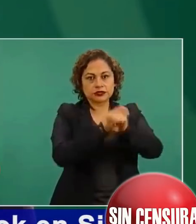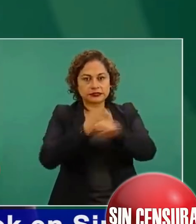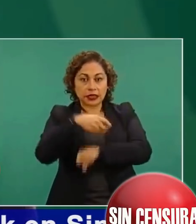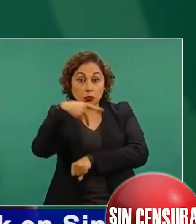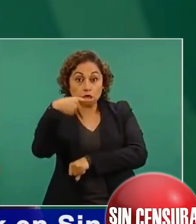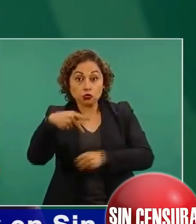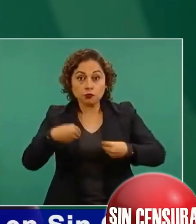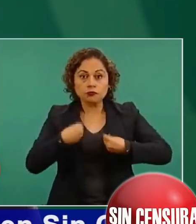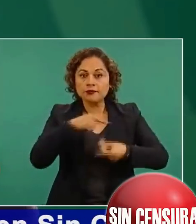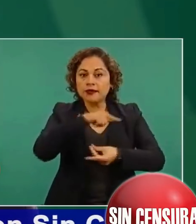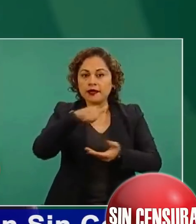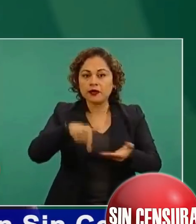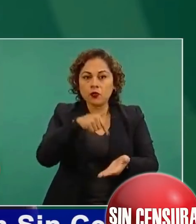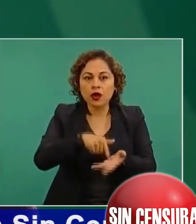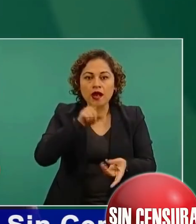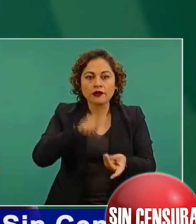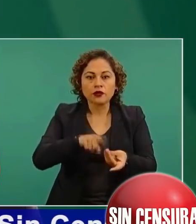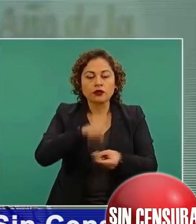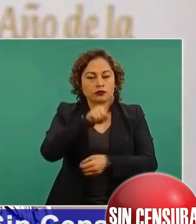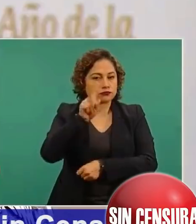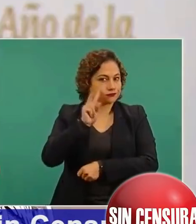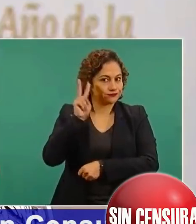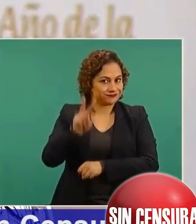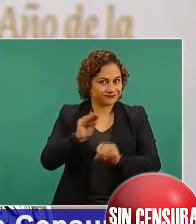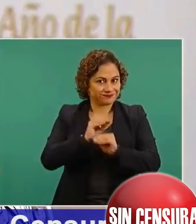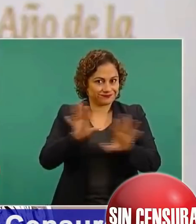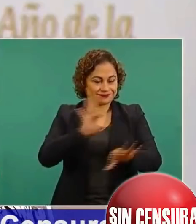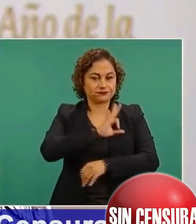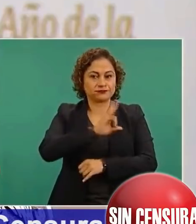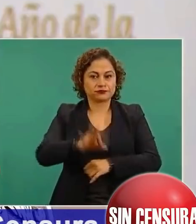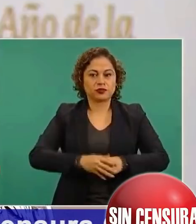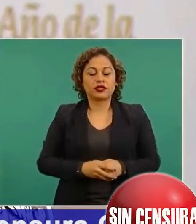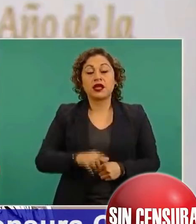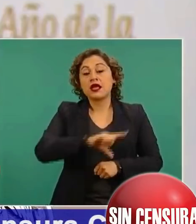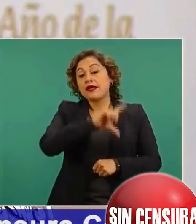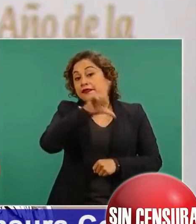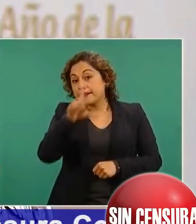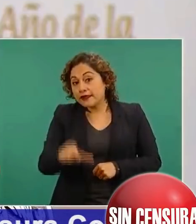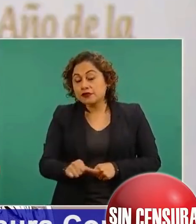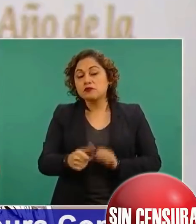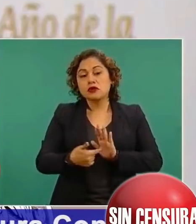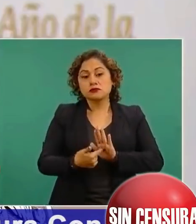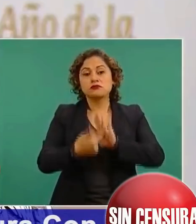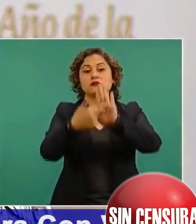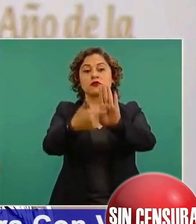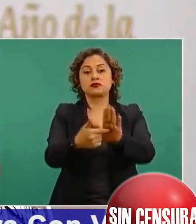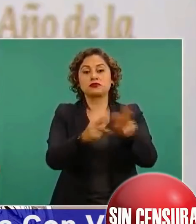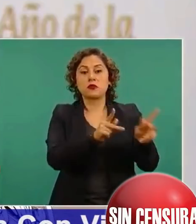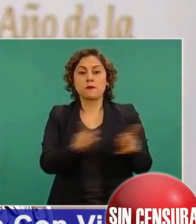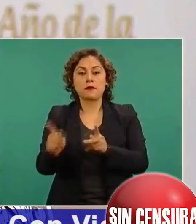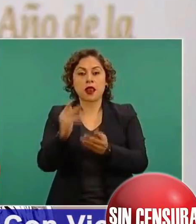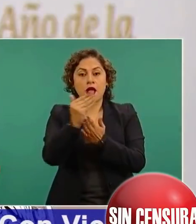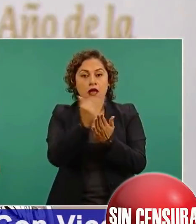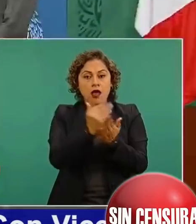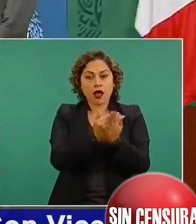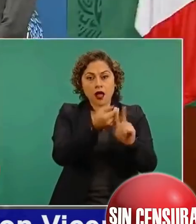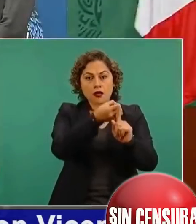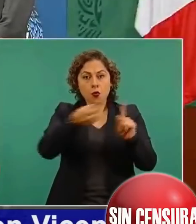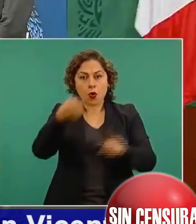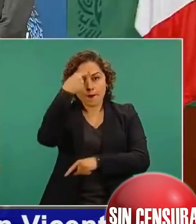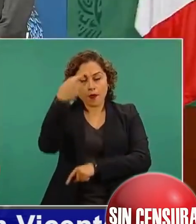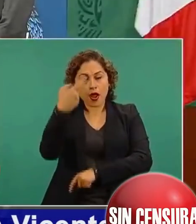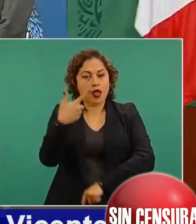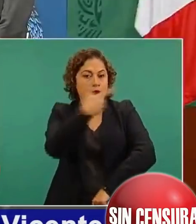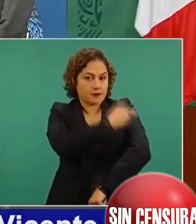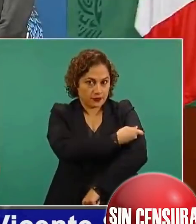enseguida comentaremos en términos generales cuál es la organización del plan de vacunación, algunos elementos